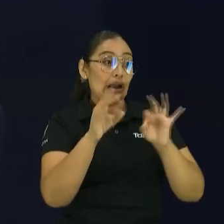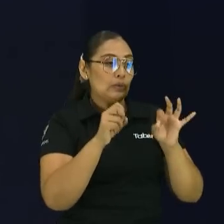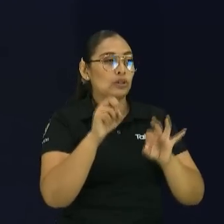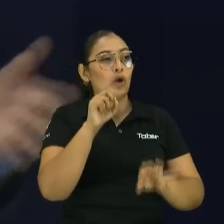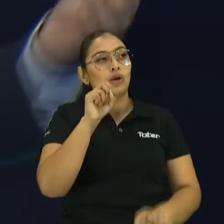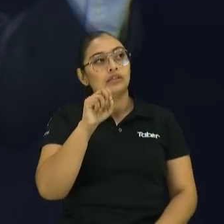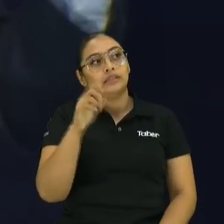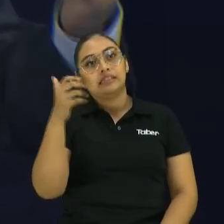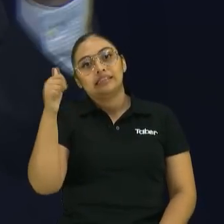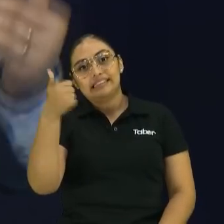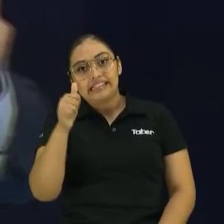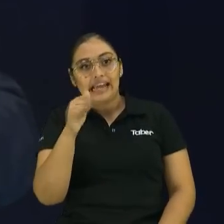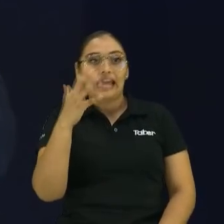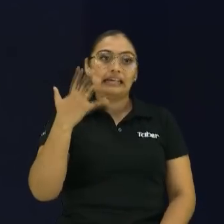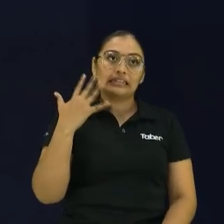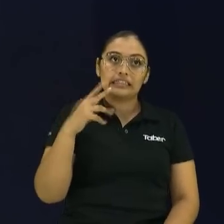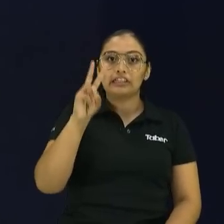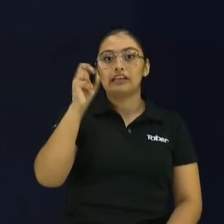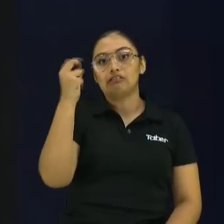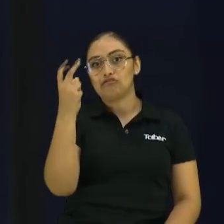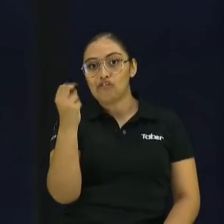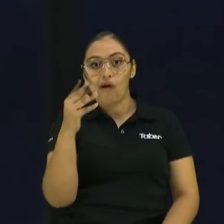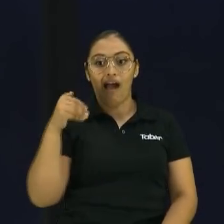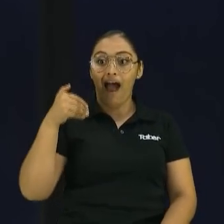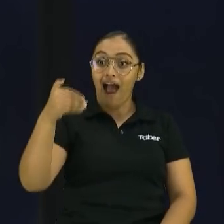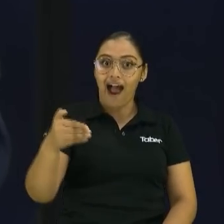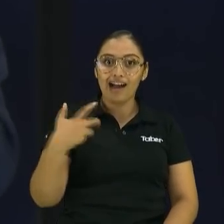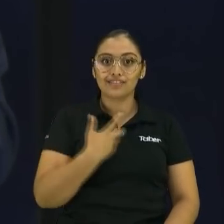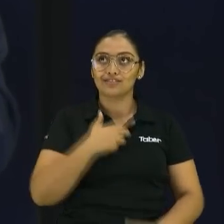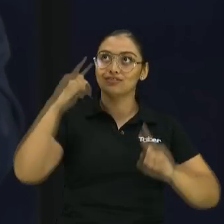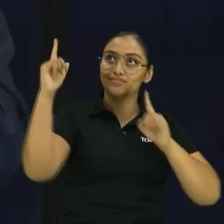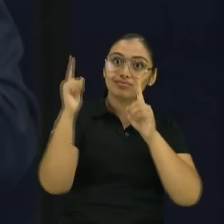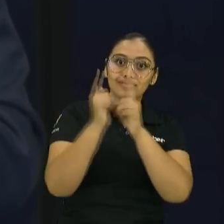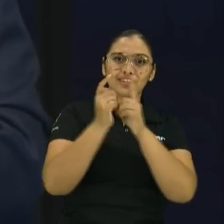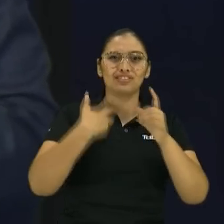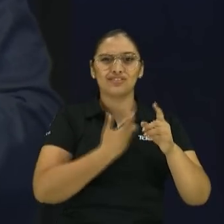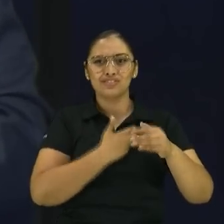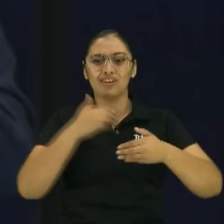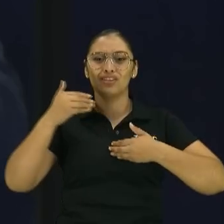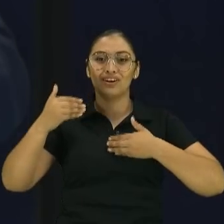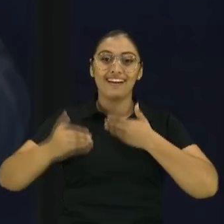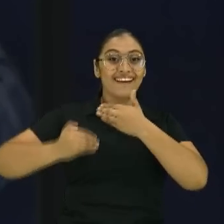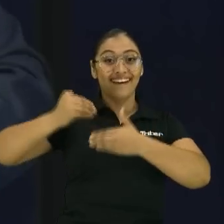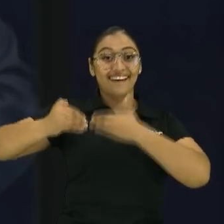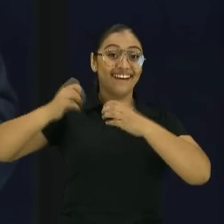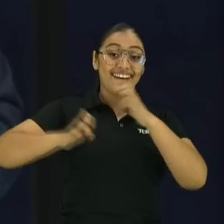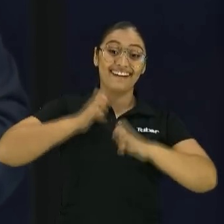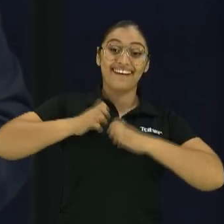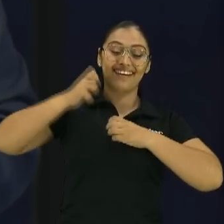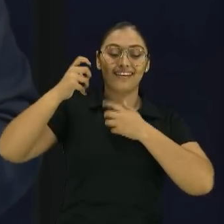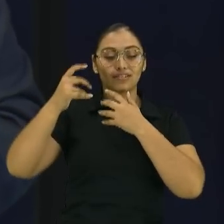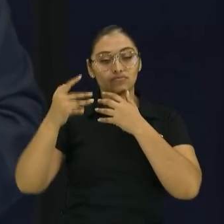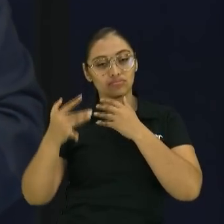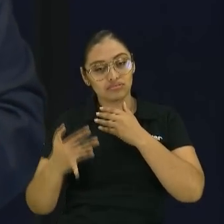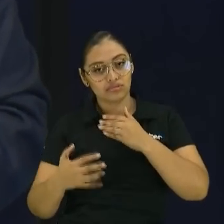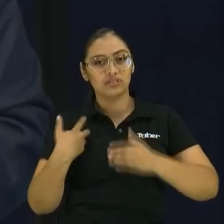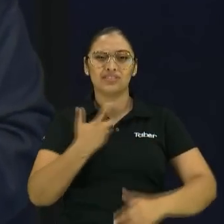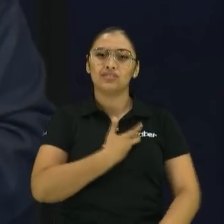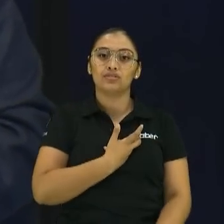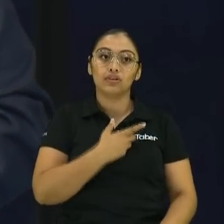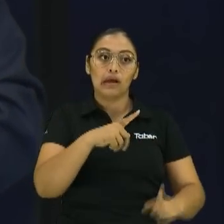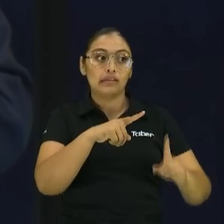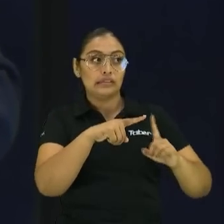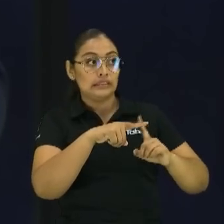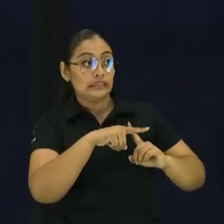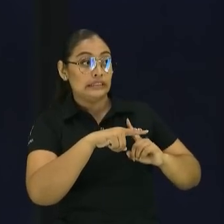años de estar en Cristo pero poco a poco hemos dejado de hacer las cosas y nos hemos convertido en personas tibias el